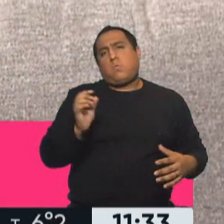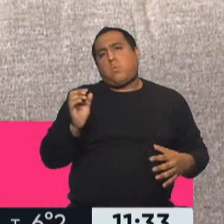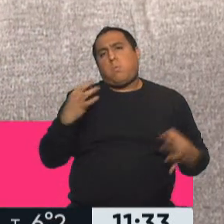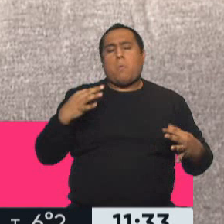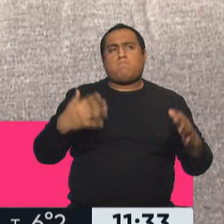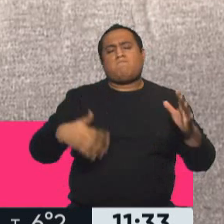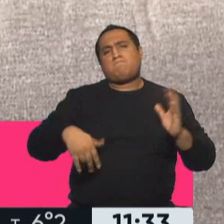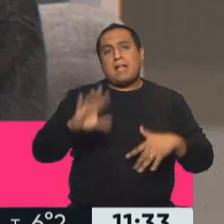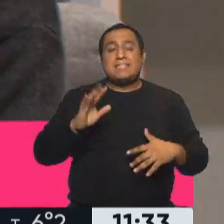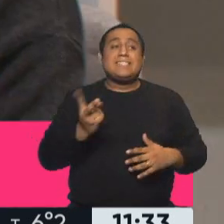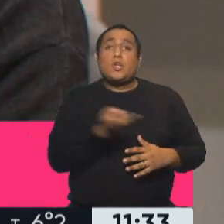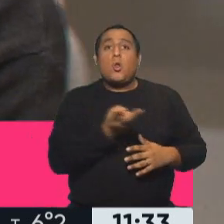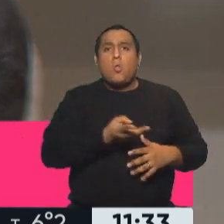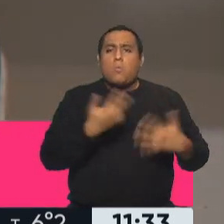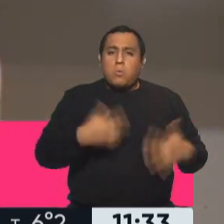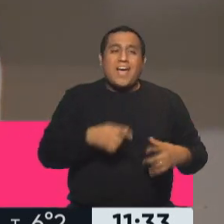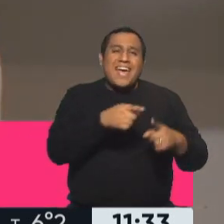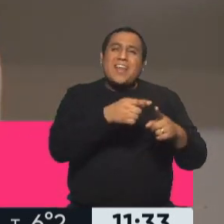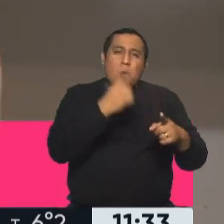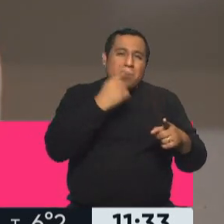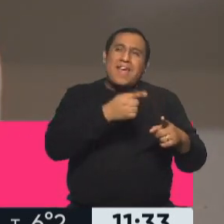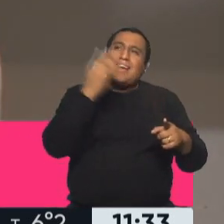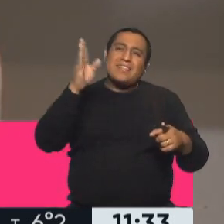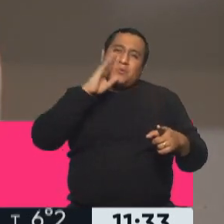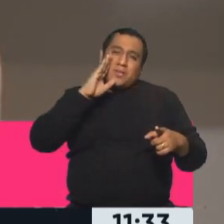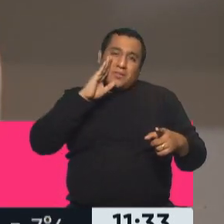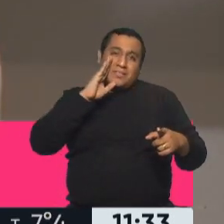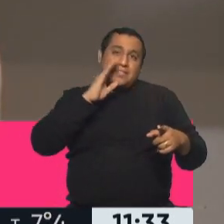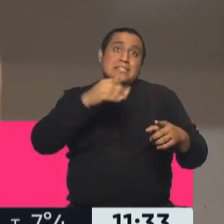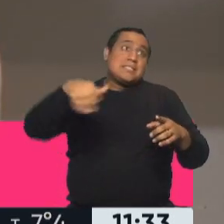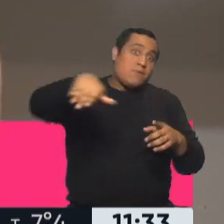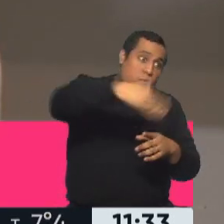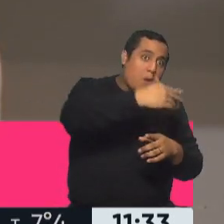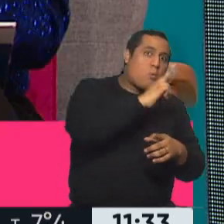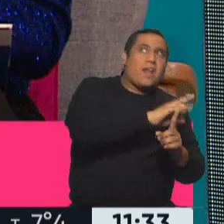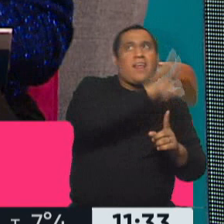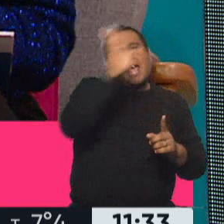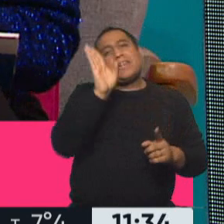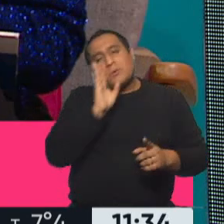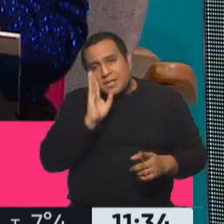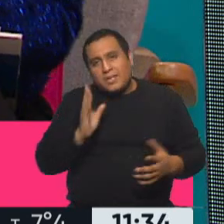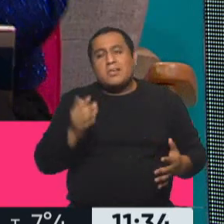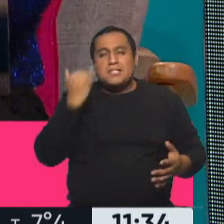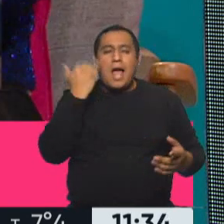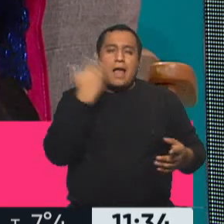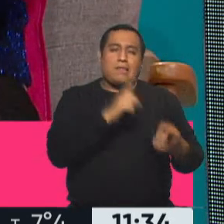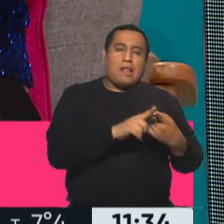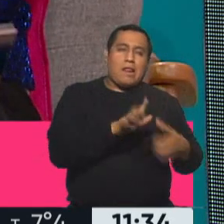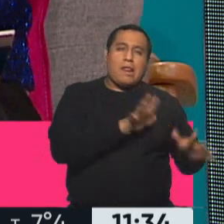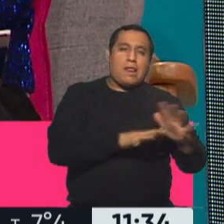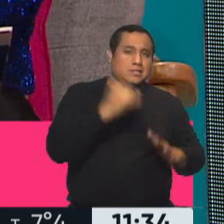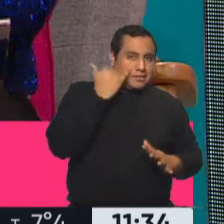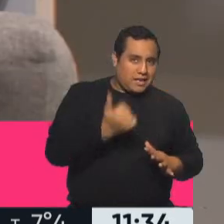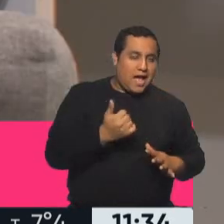Eso fue el negocio de ambos, de que él salió de Estados Unidos y ella entró a Estados Unidos. Estaba todo arreglado, señor. Era